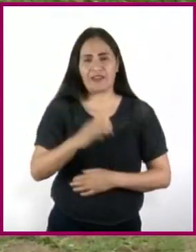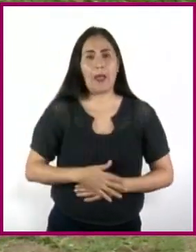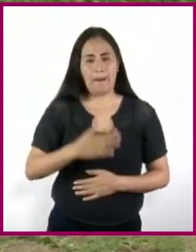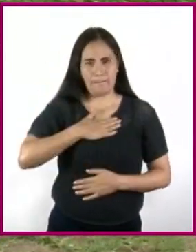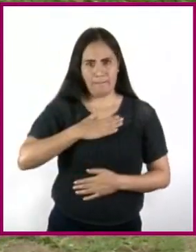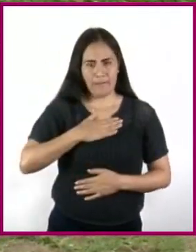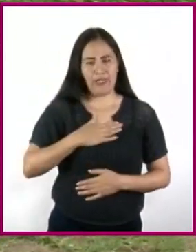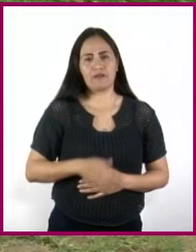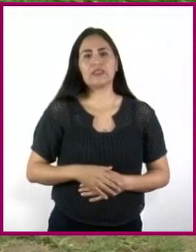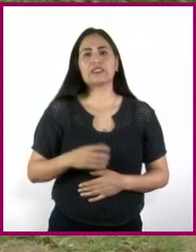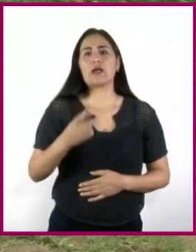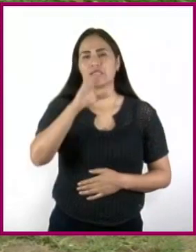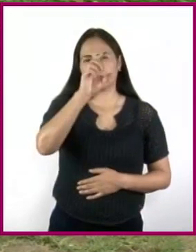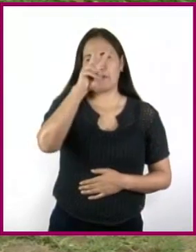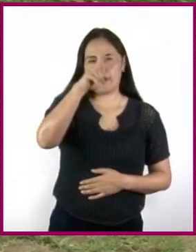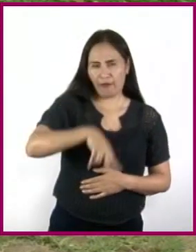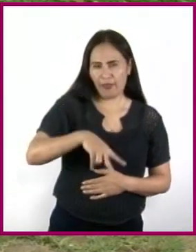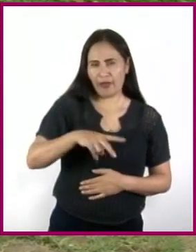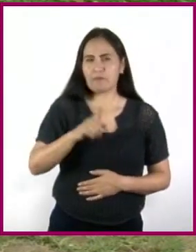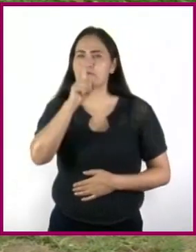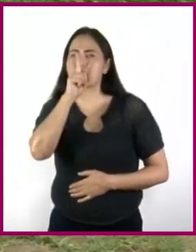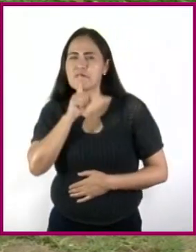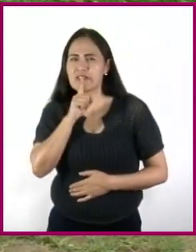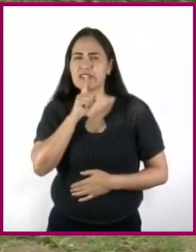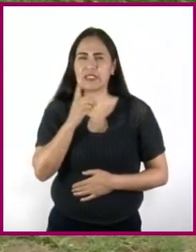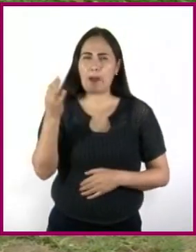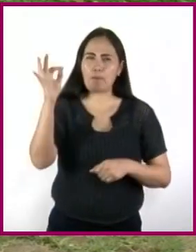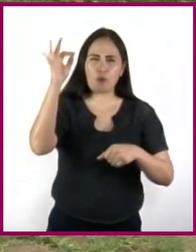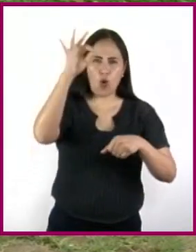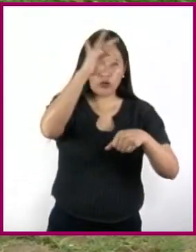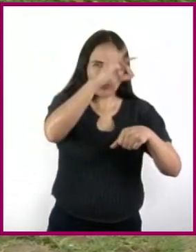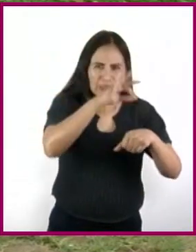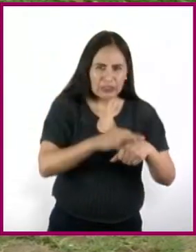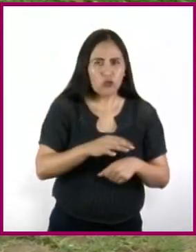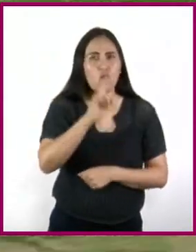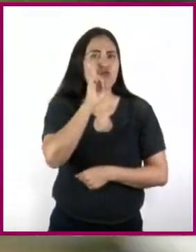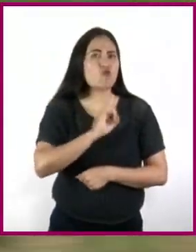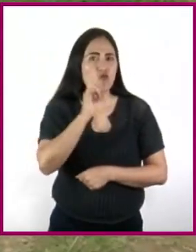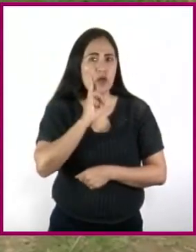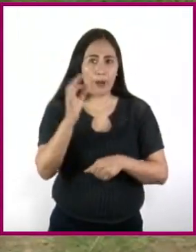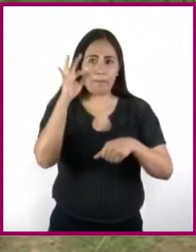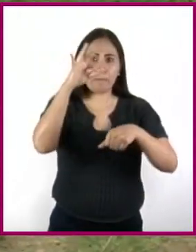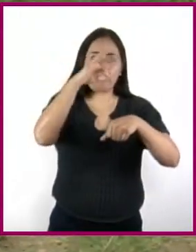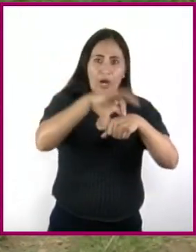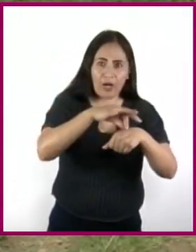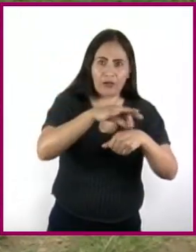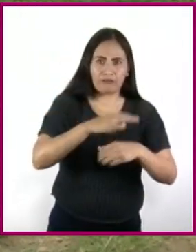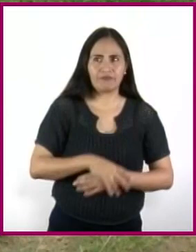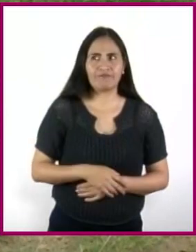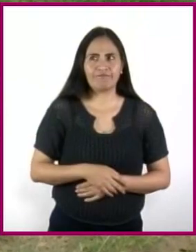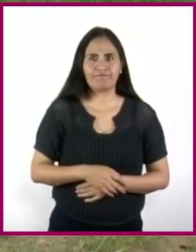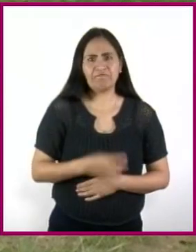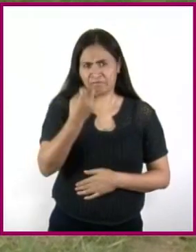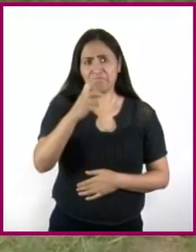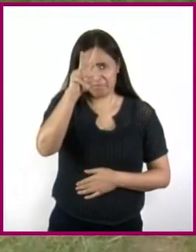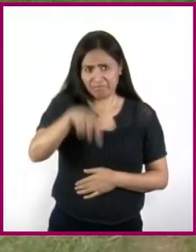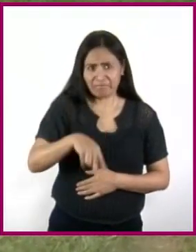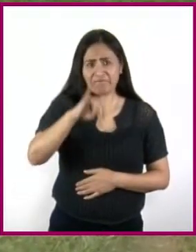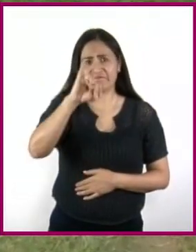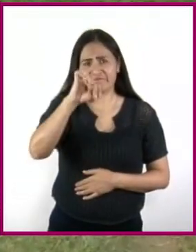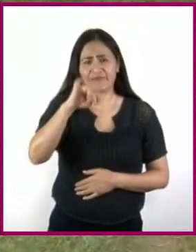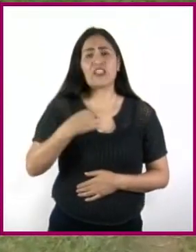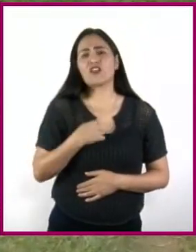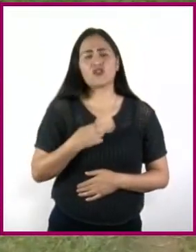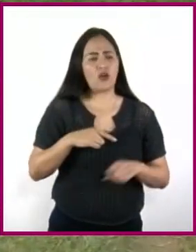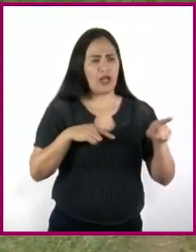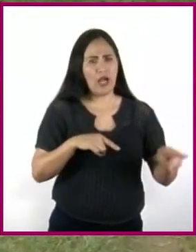¿Cierto o falso que solo los mosquitos hembra llegan a picar? Es cierto. Yo leí que a